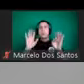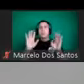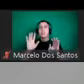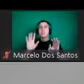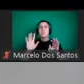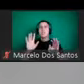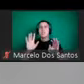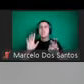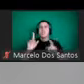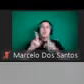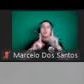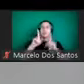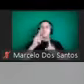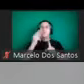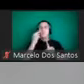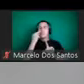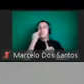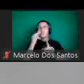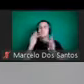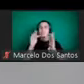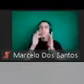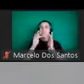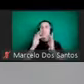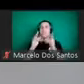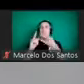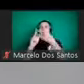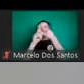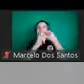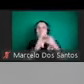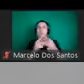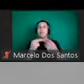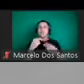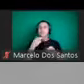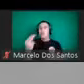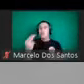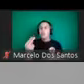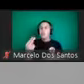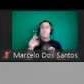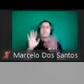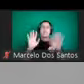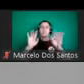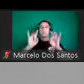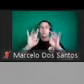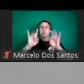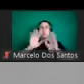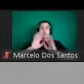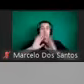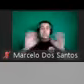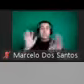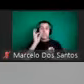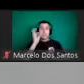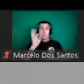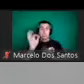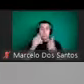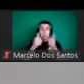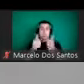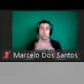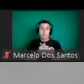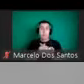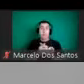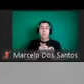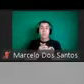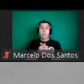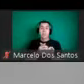algunas situaciones un poco que están con alguna dificultad en la transmisión, pero a los efectos de poder finalizar esta transmisión en vivo, entonces